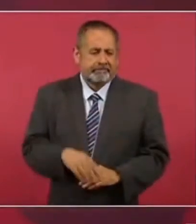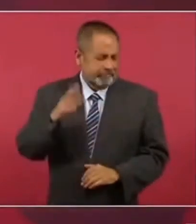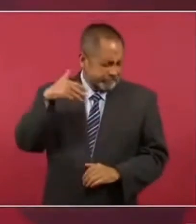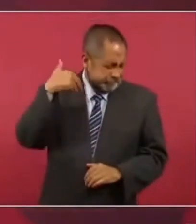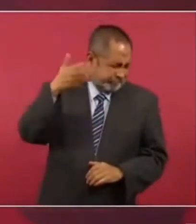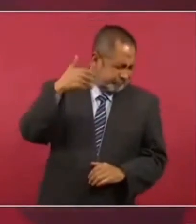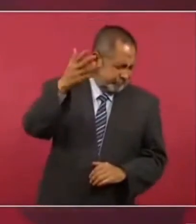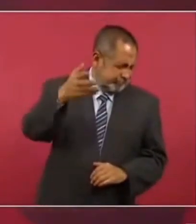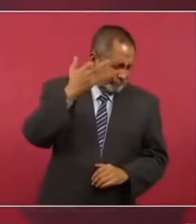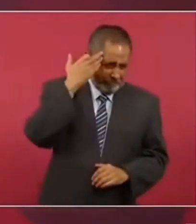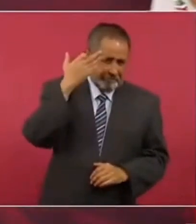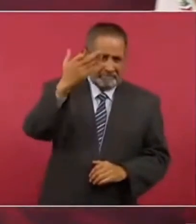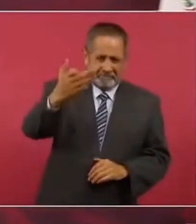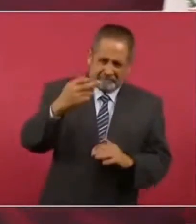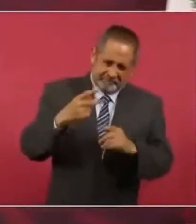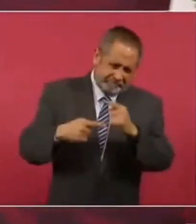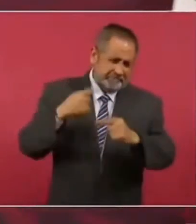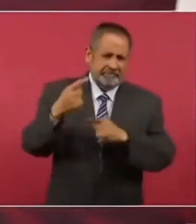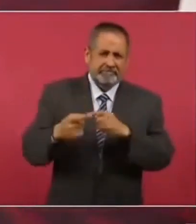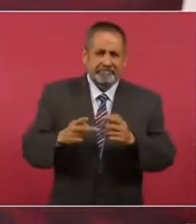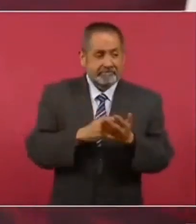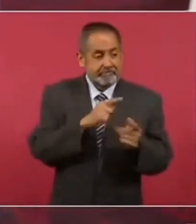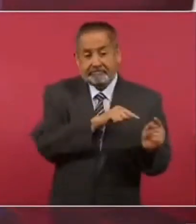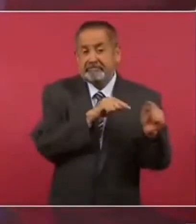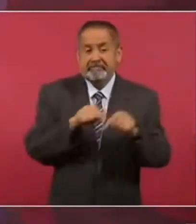eh este les va a llevar tiempo